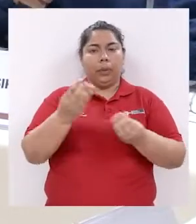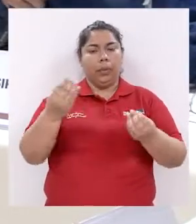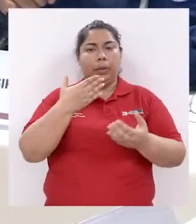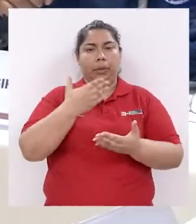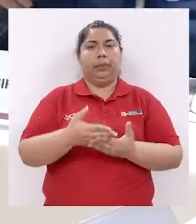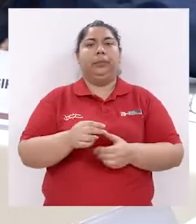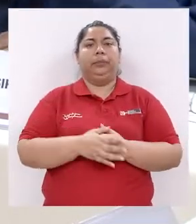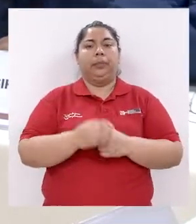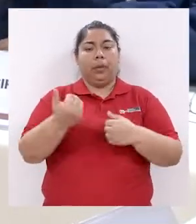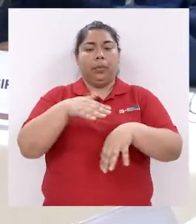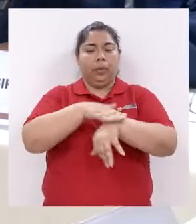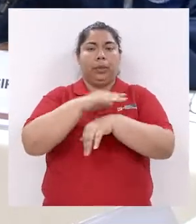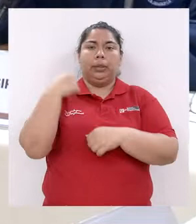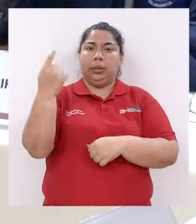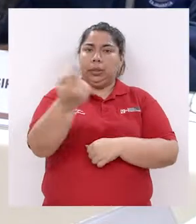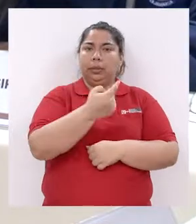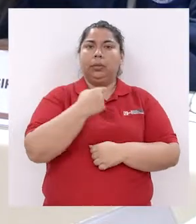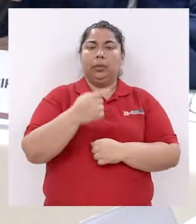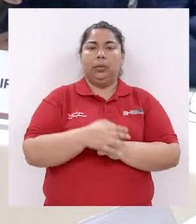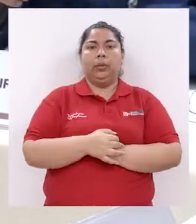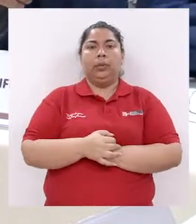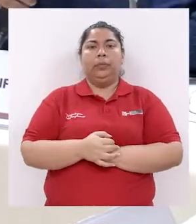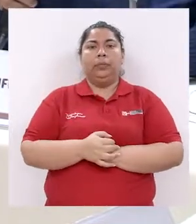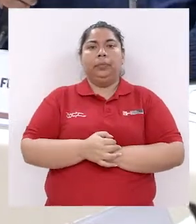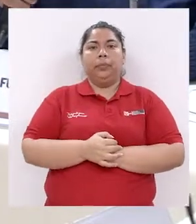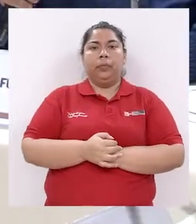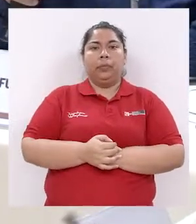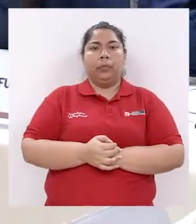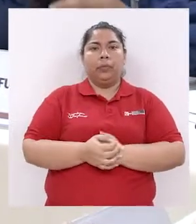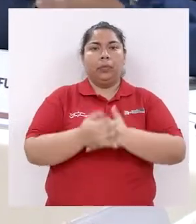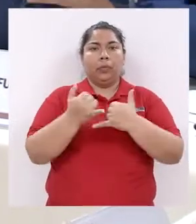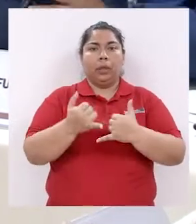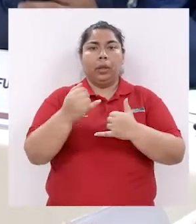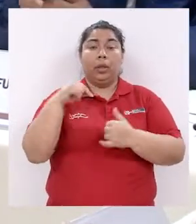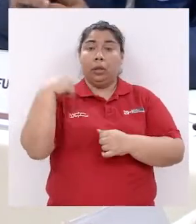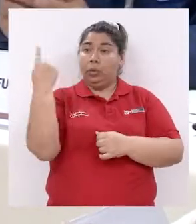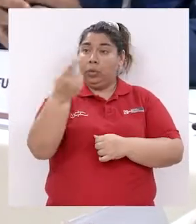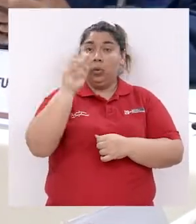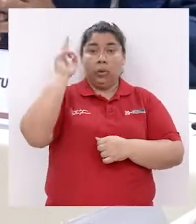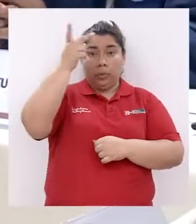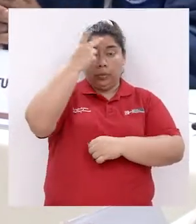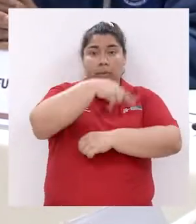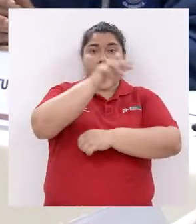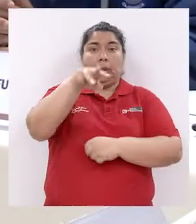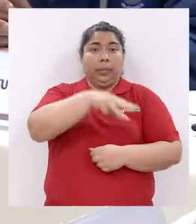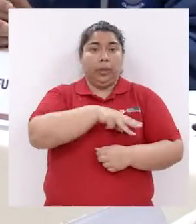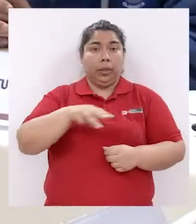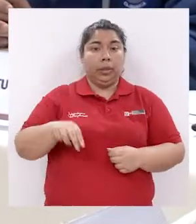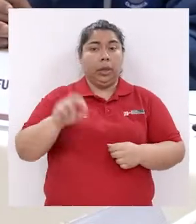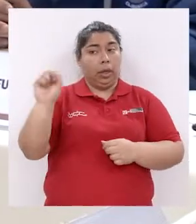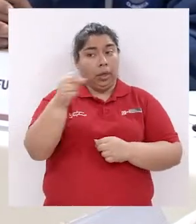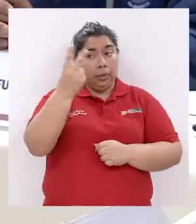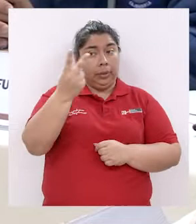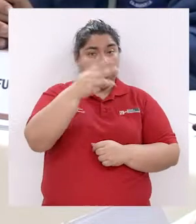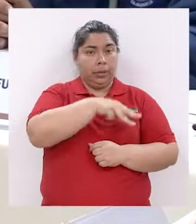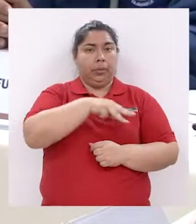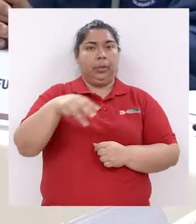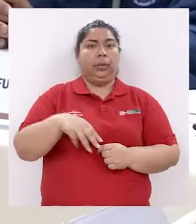Muchas gracias. Muy buenas tardes a todos y todas, estimados colegas gobernadores, señora ministra, señora